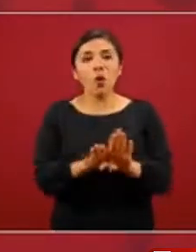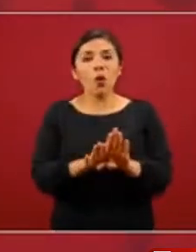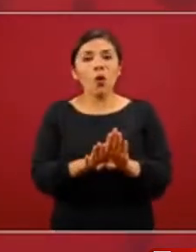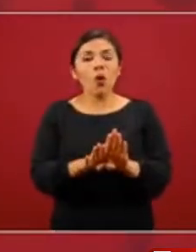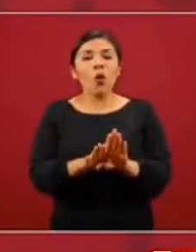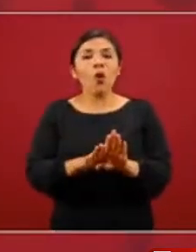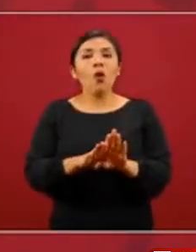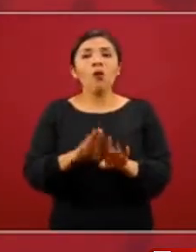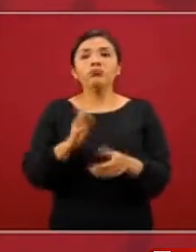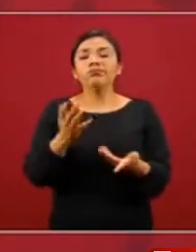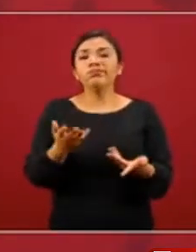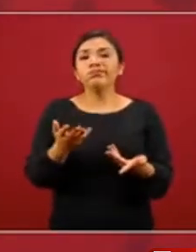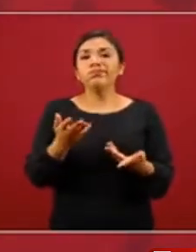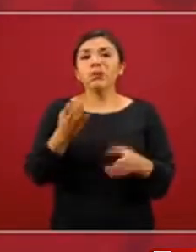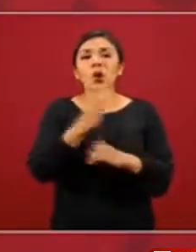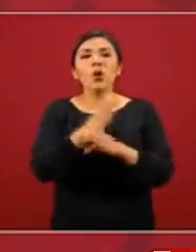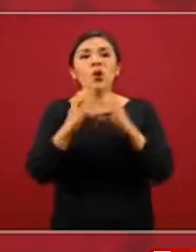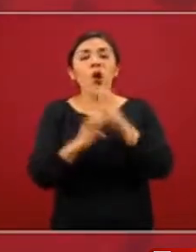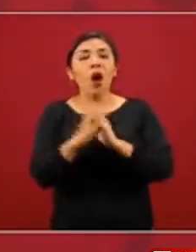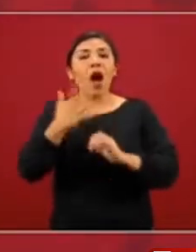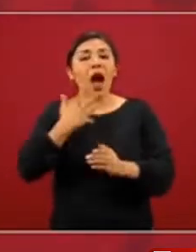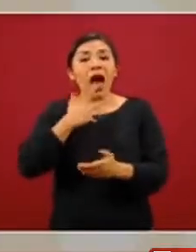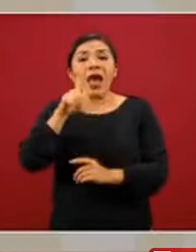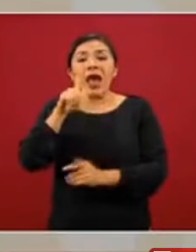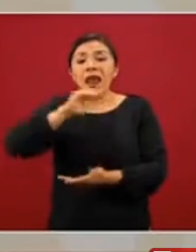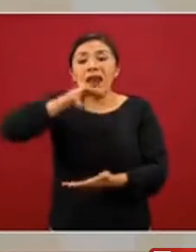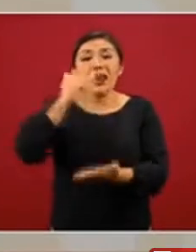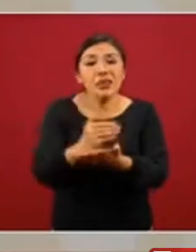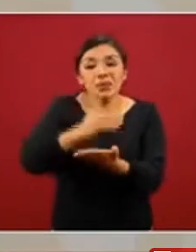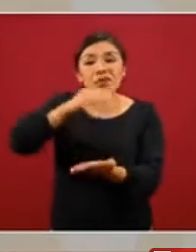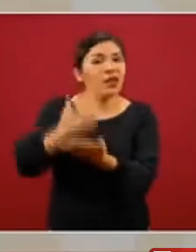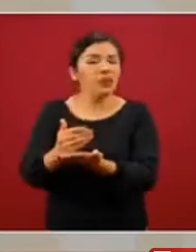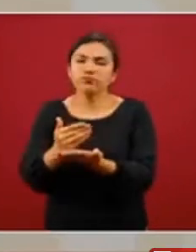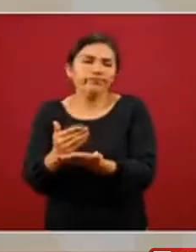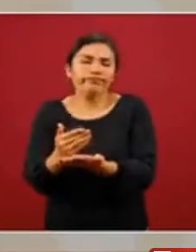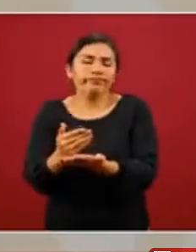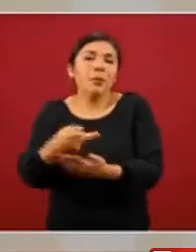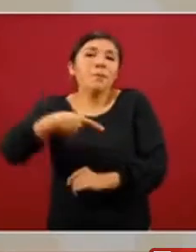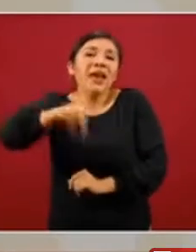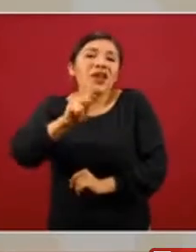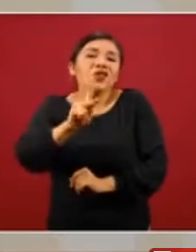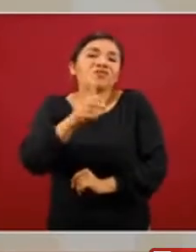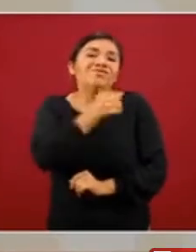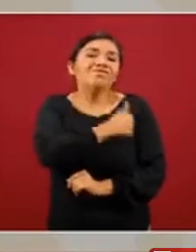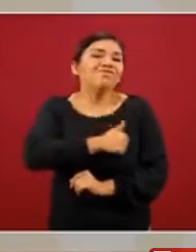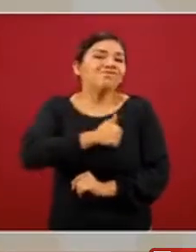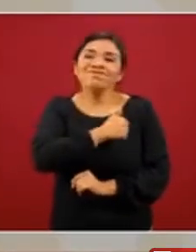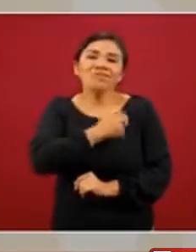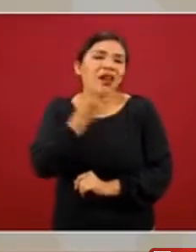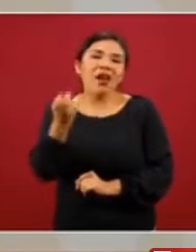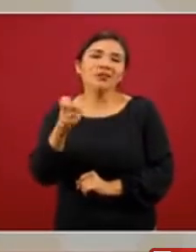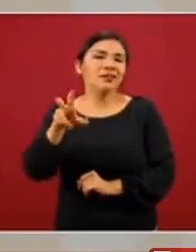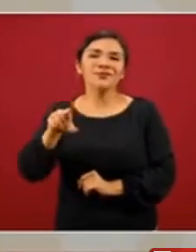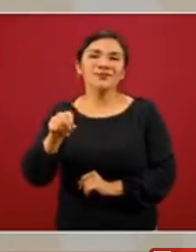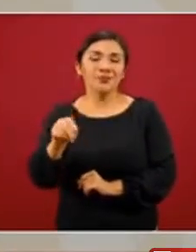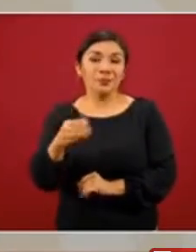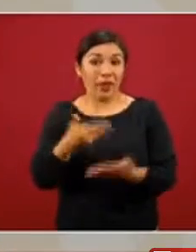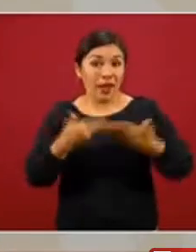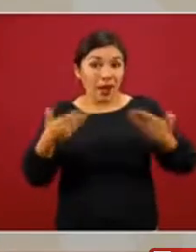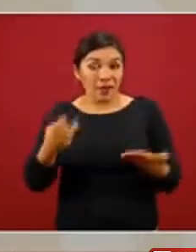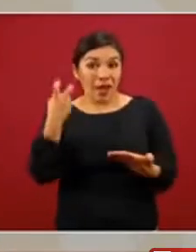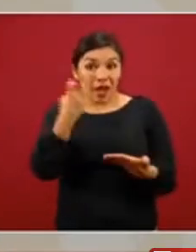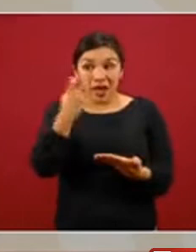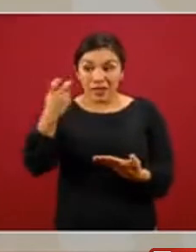los elementos tiene limitaciones. Desafortunadamente no es así. Y llama la atención con esta y muchas